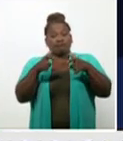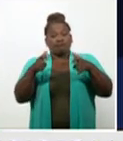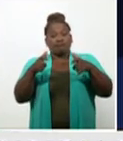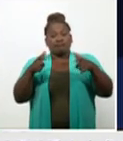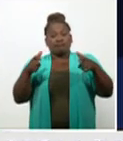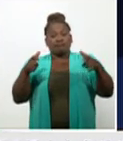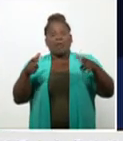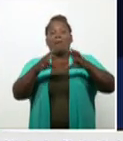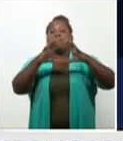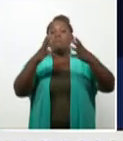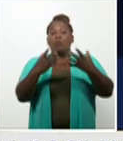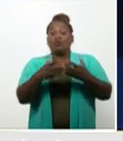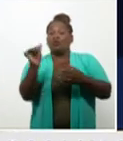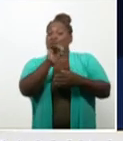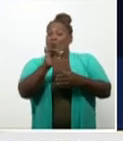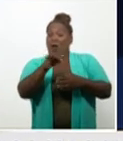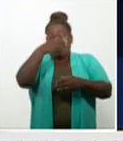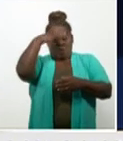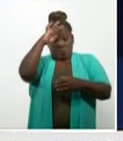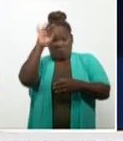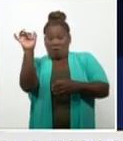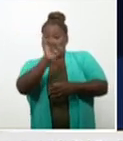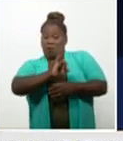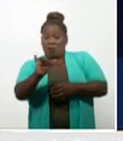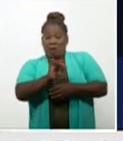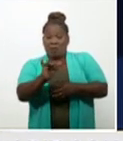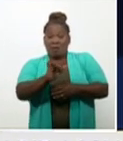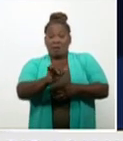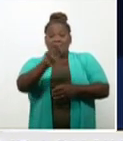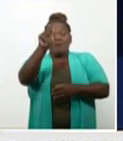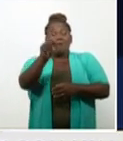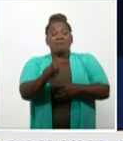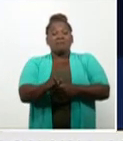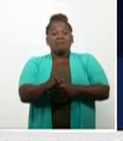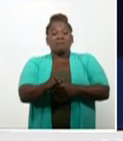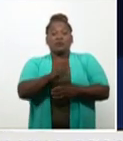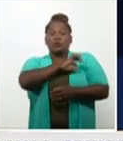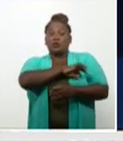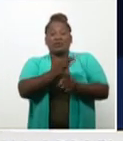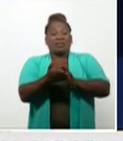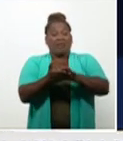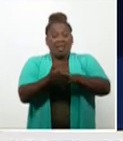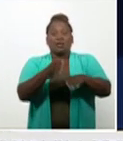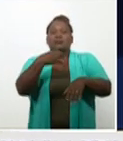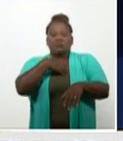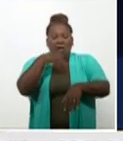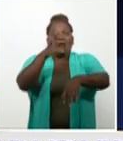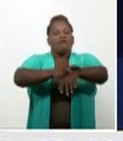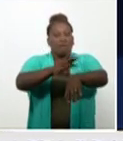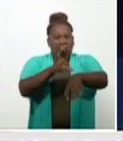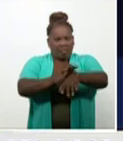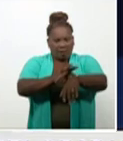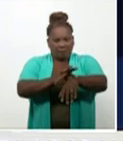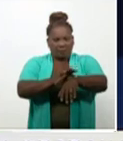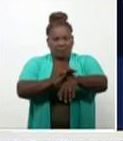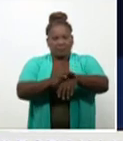país del número de casos asintomáticos en el momento de